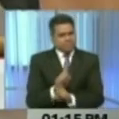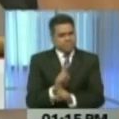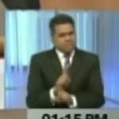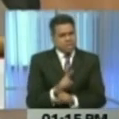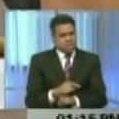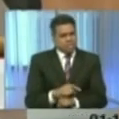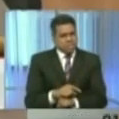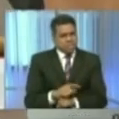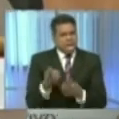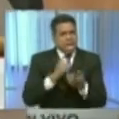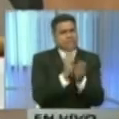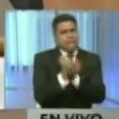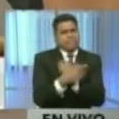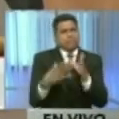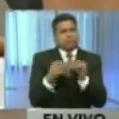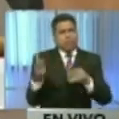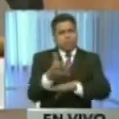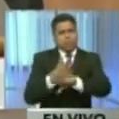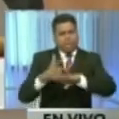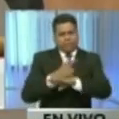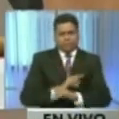de Derecho.